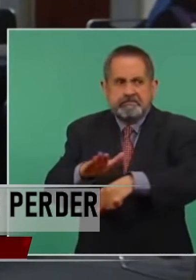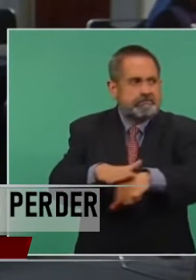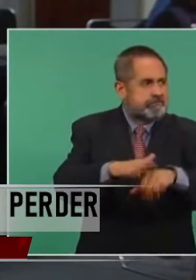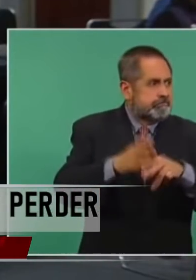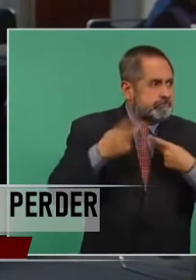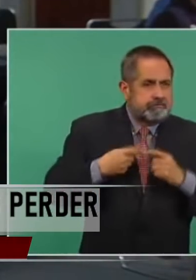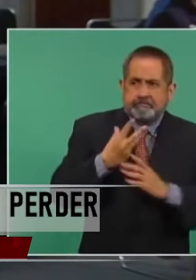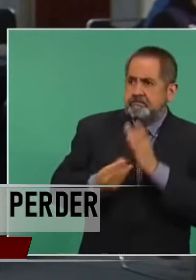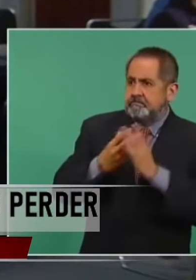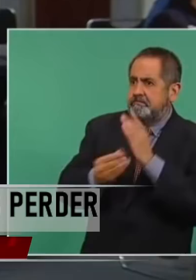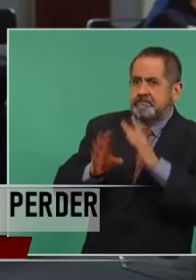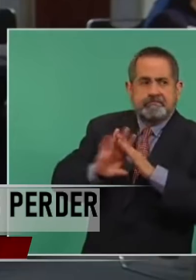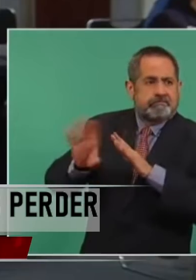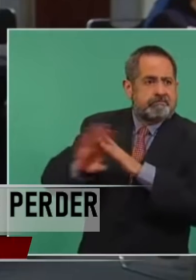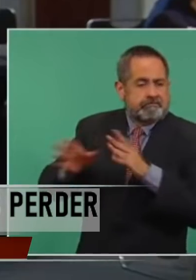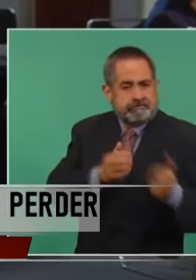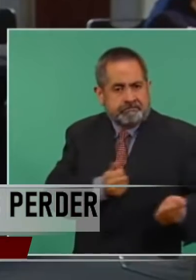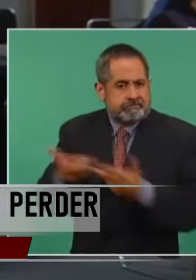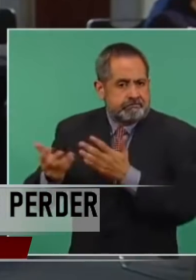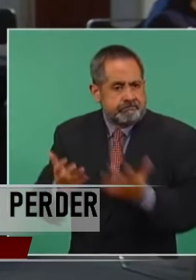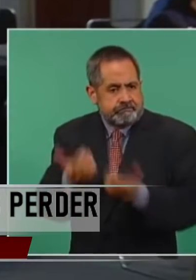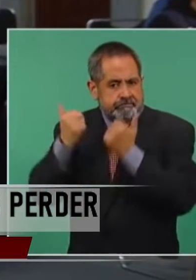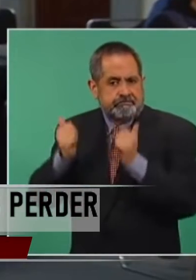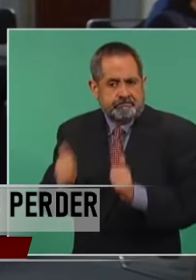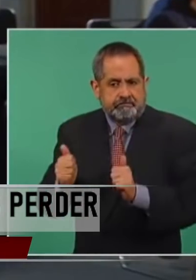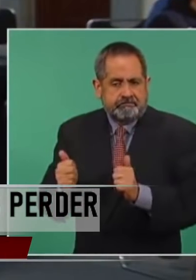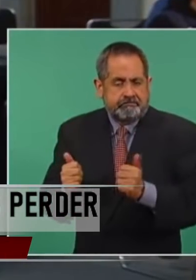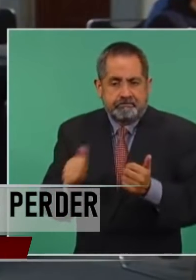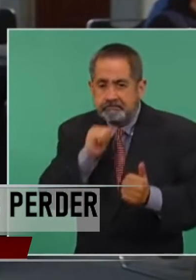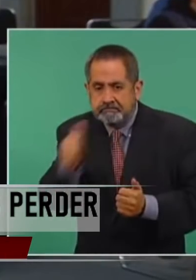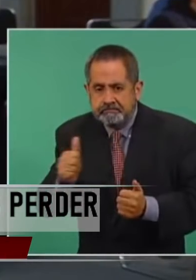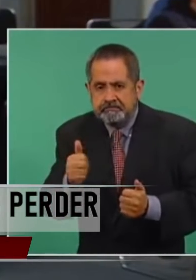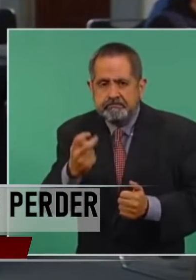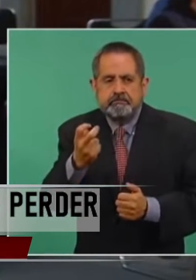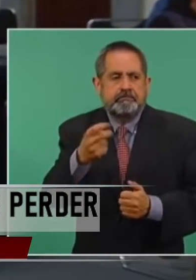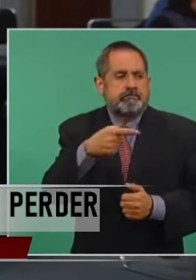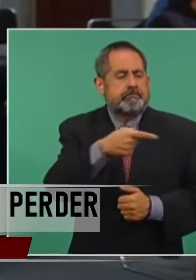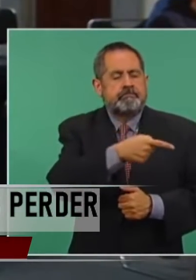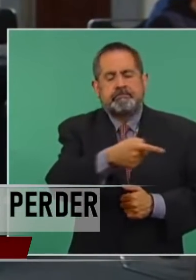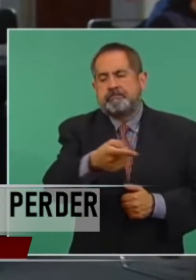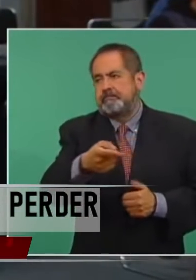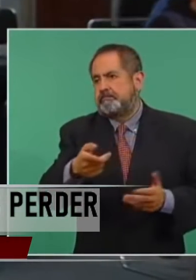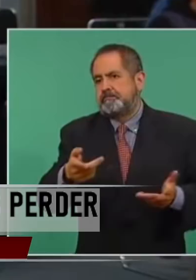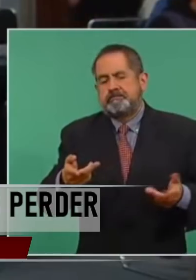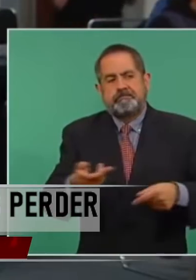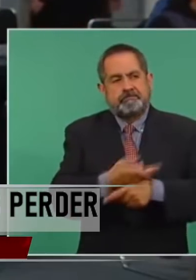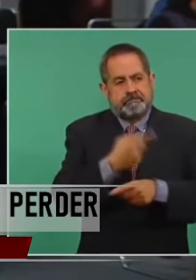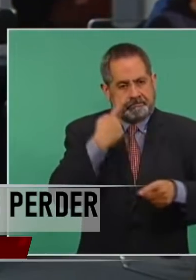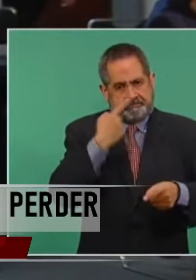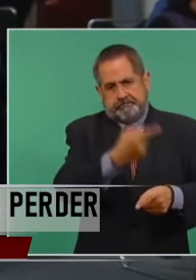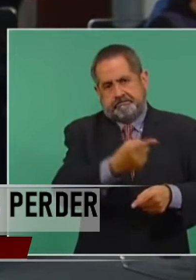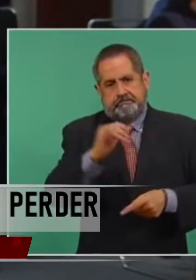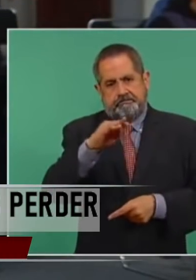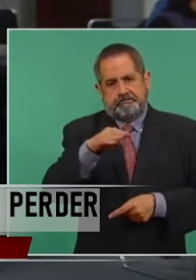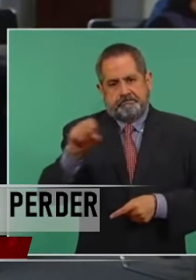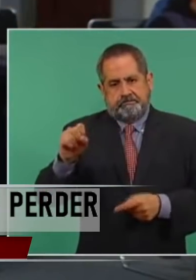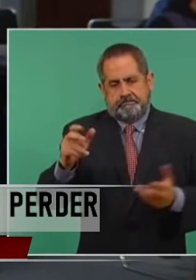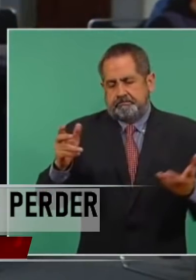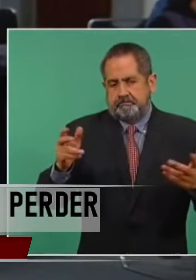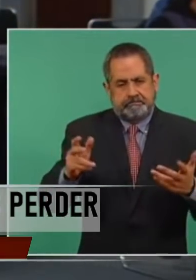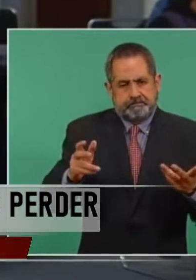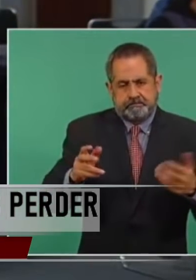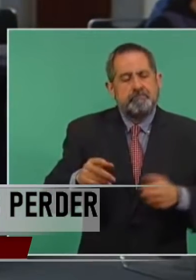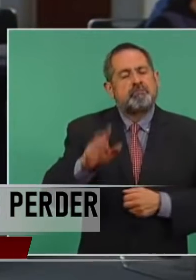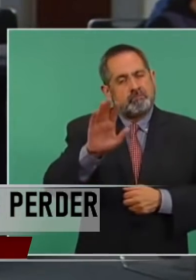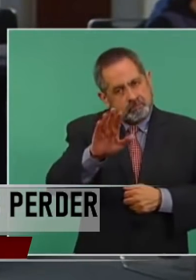no se evacuó a la población y el resultado está ahí en lo que pasó en el IMSS mi primera pregunta presidente